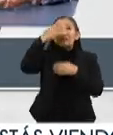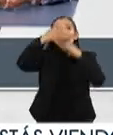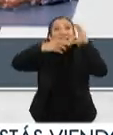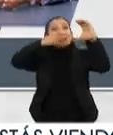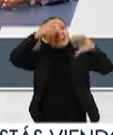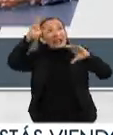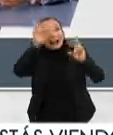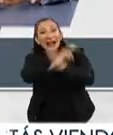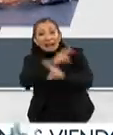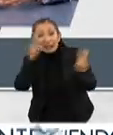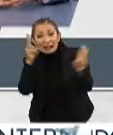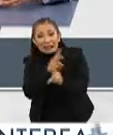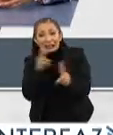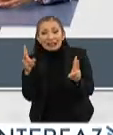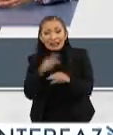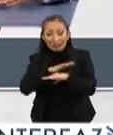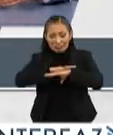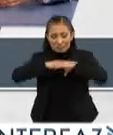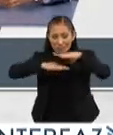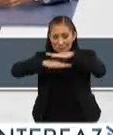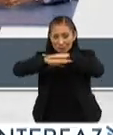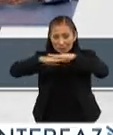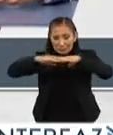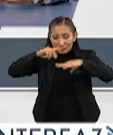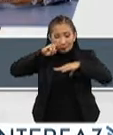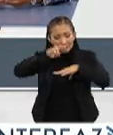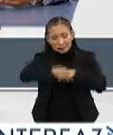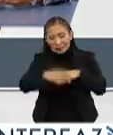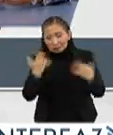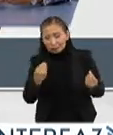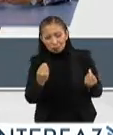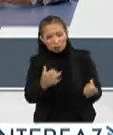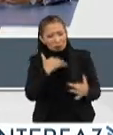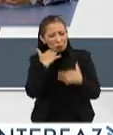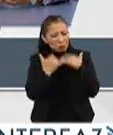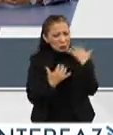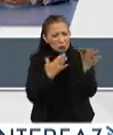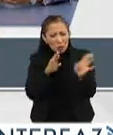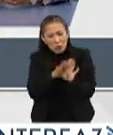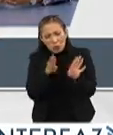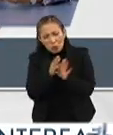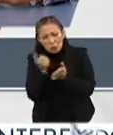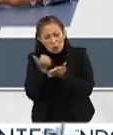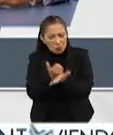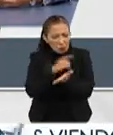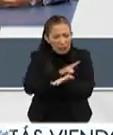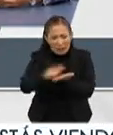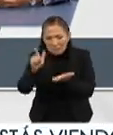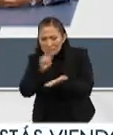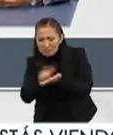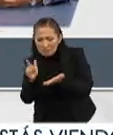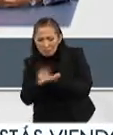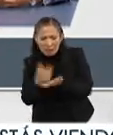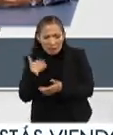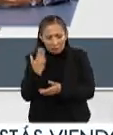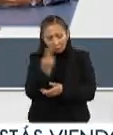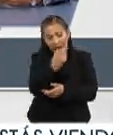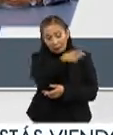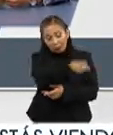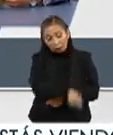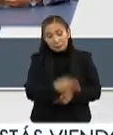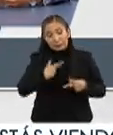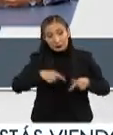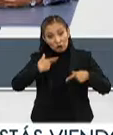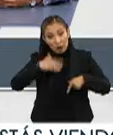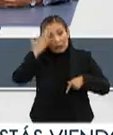suelo, los cuerpos superficiales tienen una alta carga de contaminantes que nos obliga a contar con el